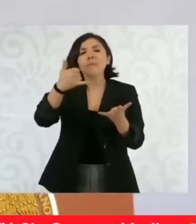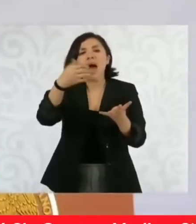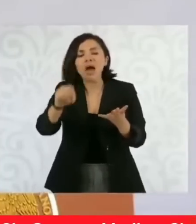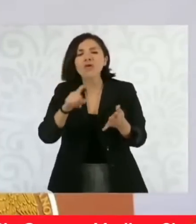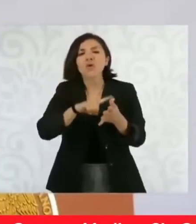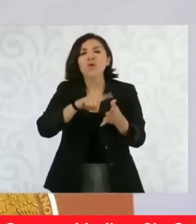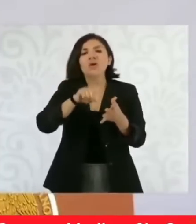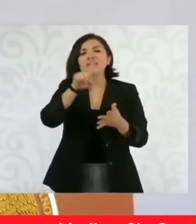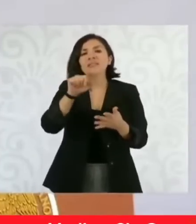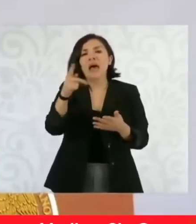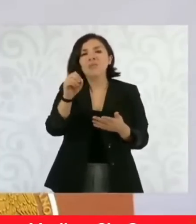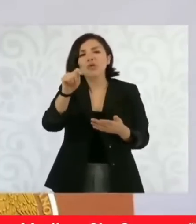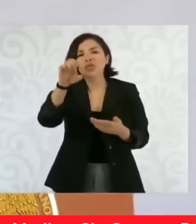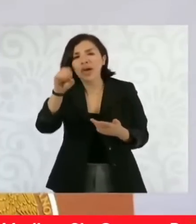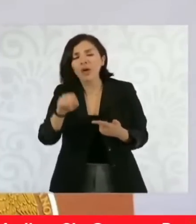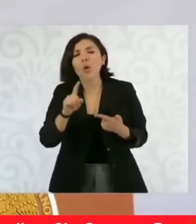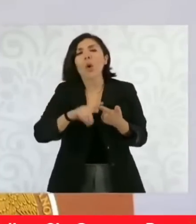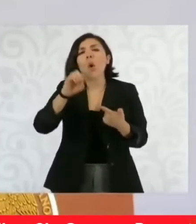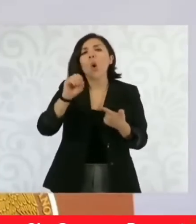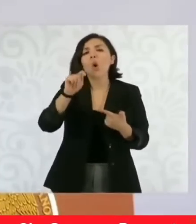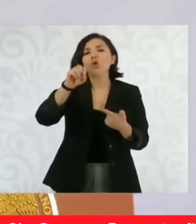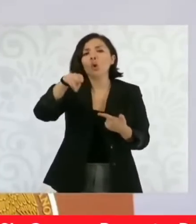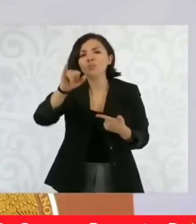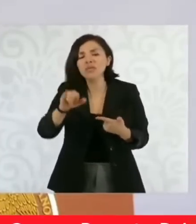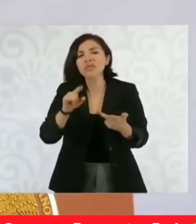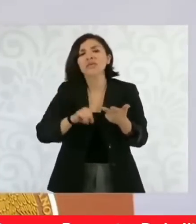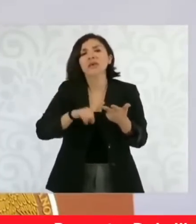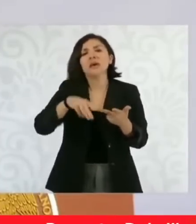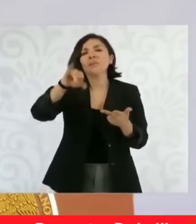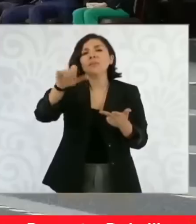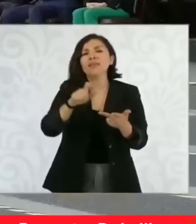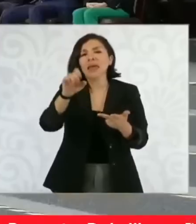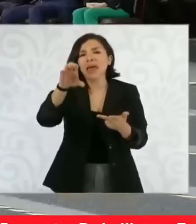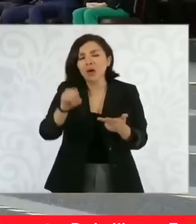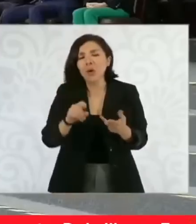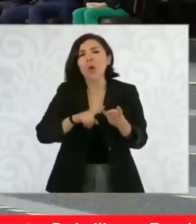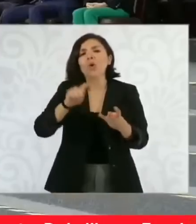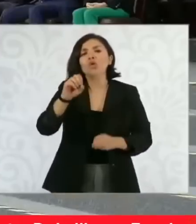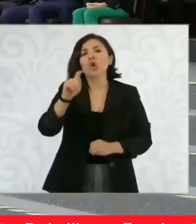zapotecos, otomíes, mixtecos y totonacas.